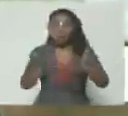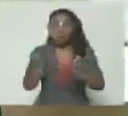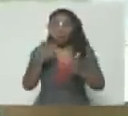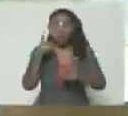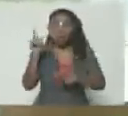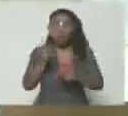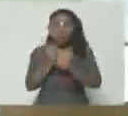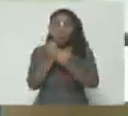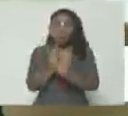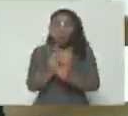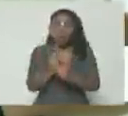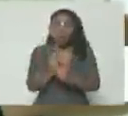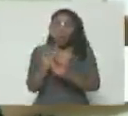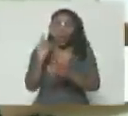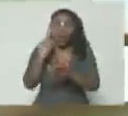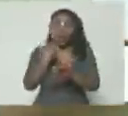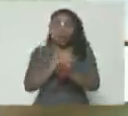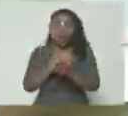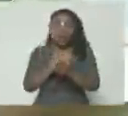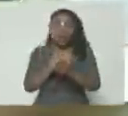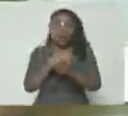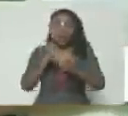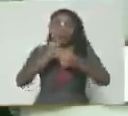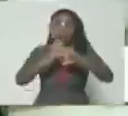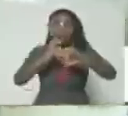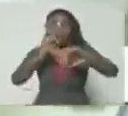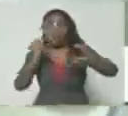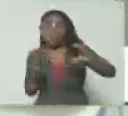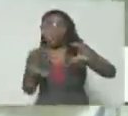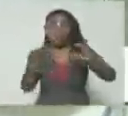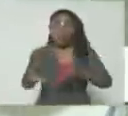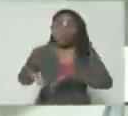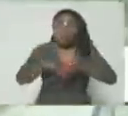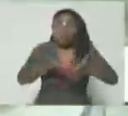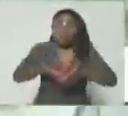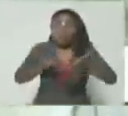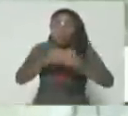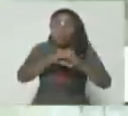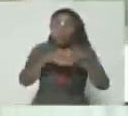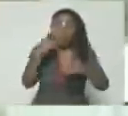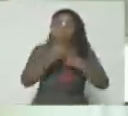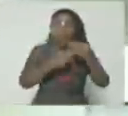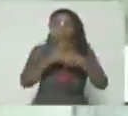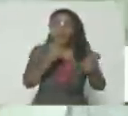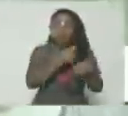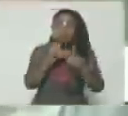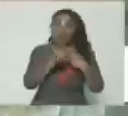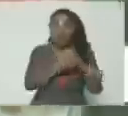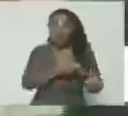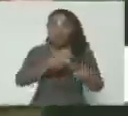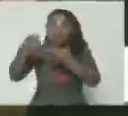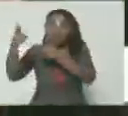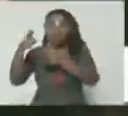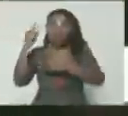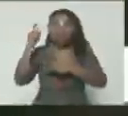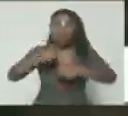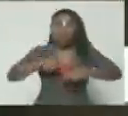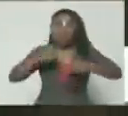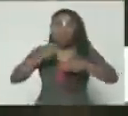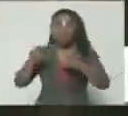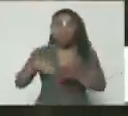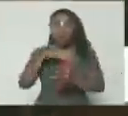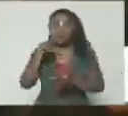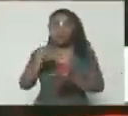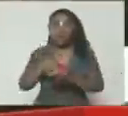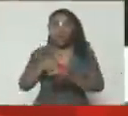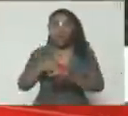de que lleguen los contenedores para hacer su exportación. También tenemos una pequeña cuota en el mercado nacional, en